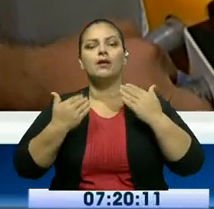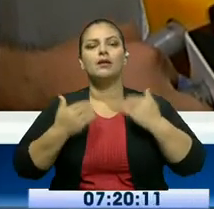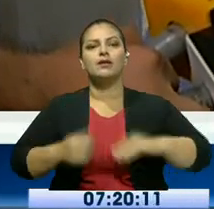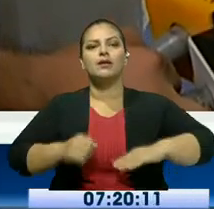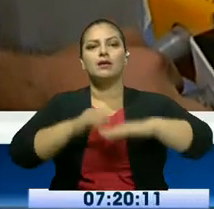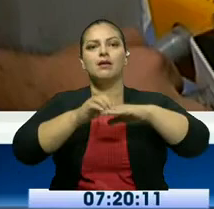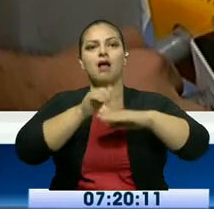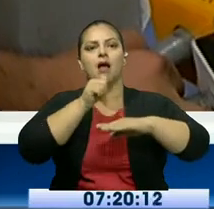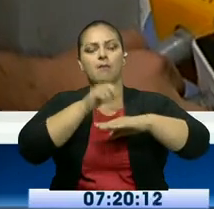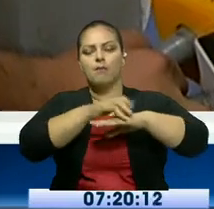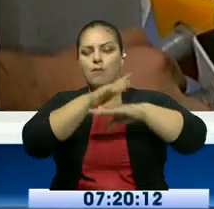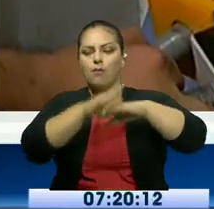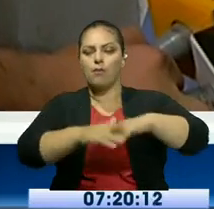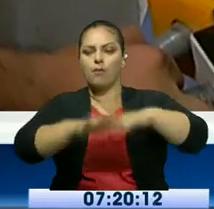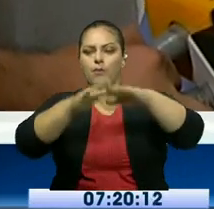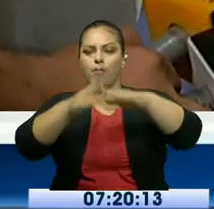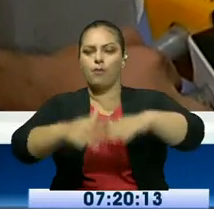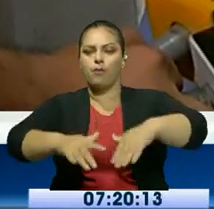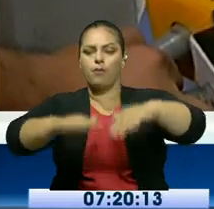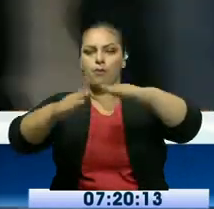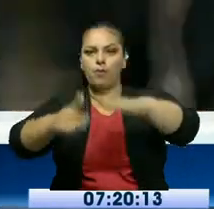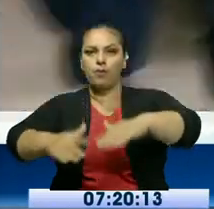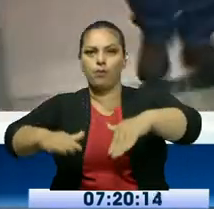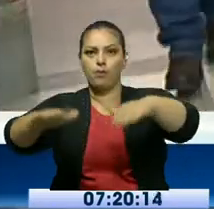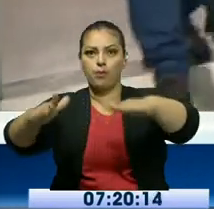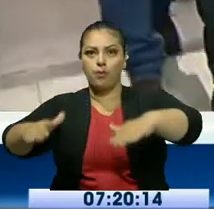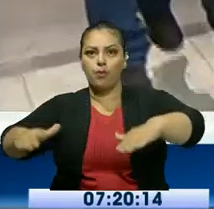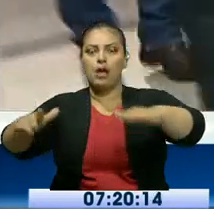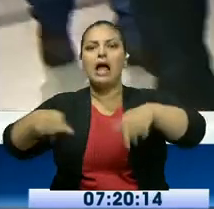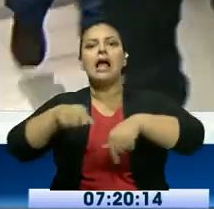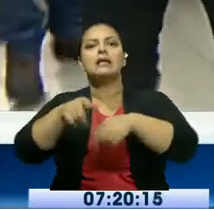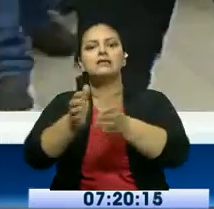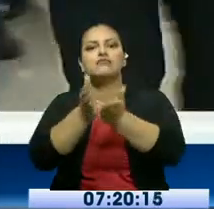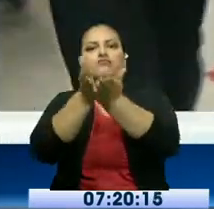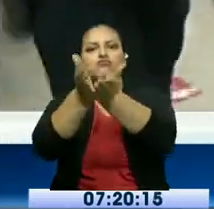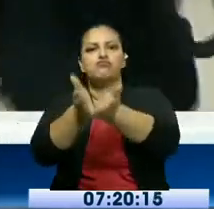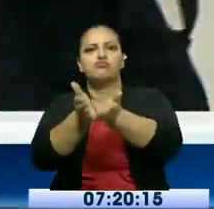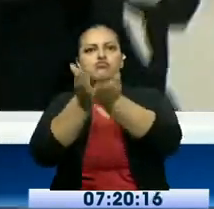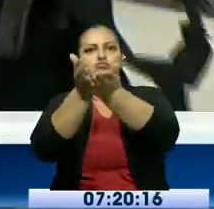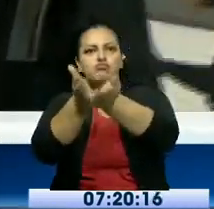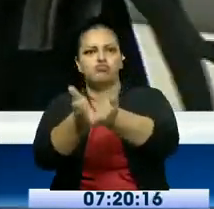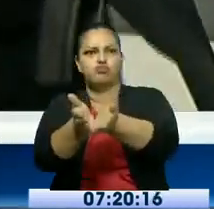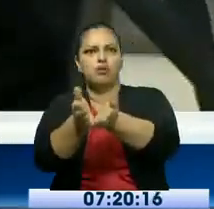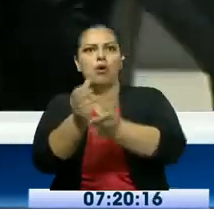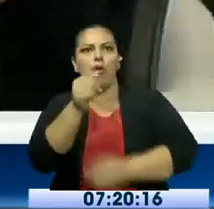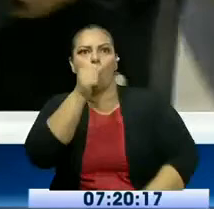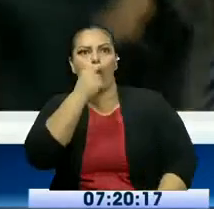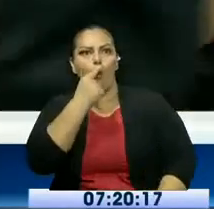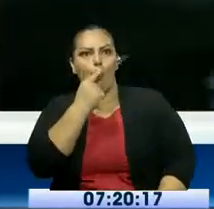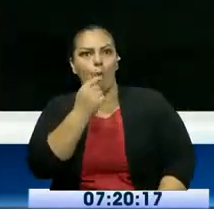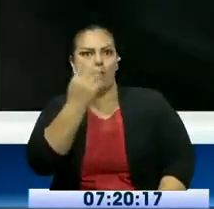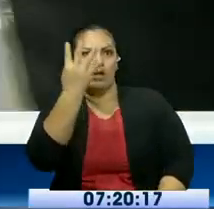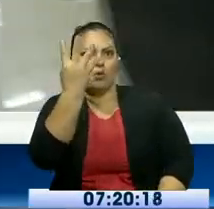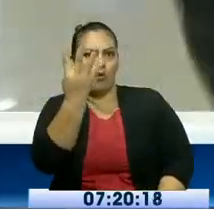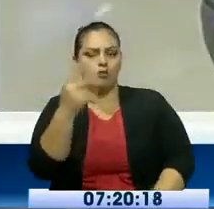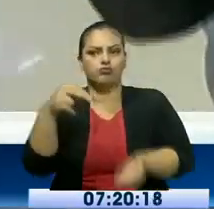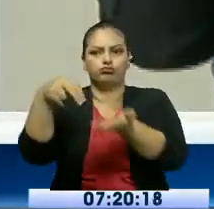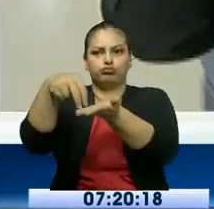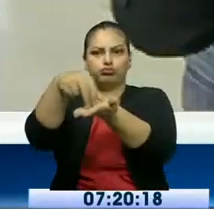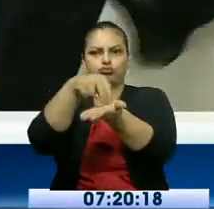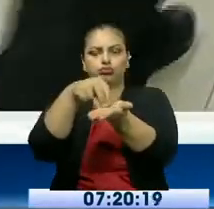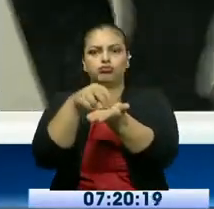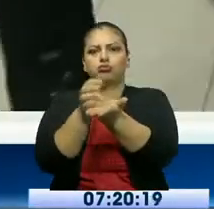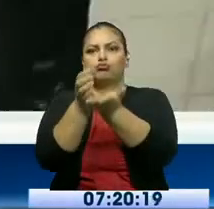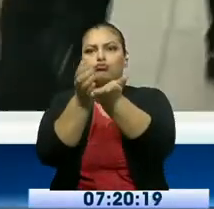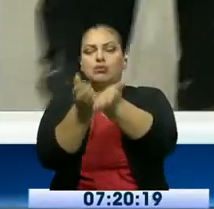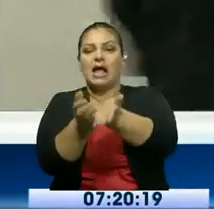más detalles, en este caso, hará conocer la Policía Nacional. 4 hombres fueron aprehendidos, los mismos que intentaron